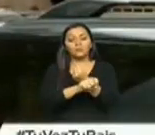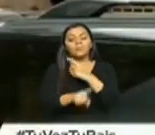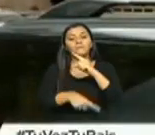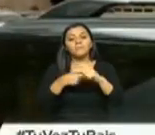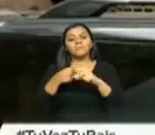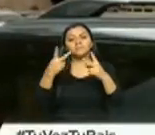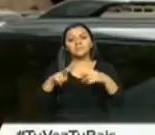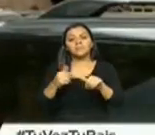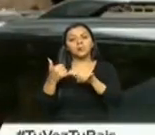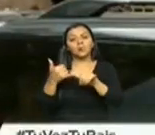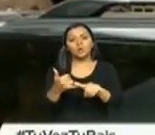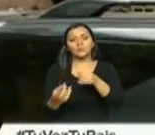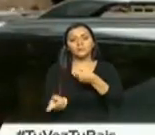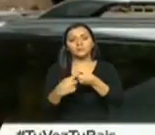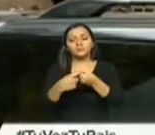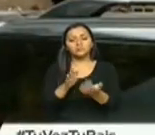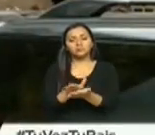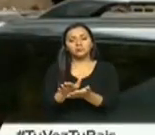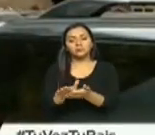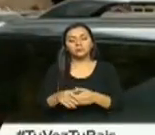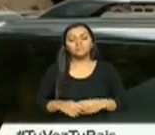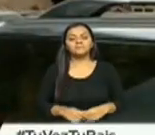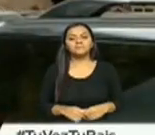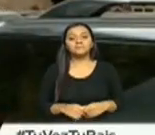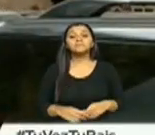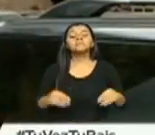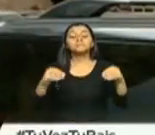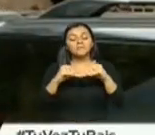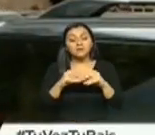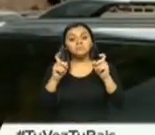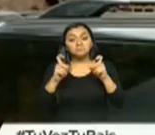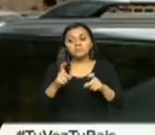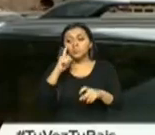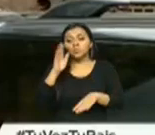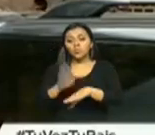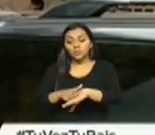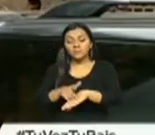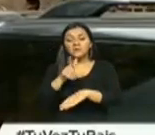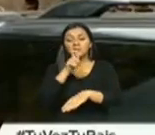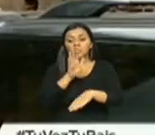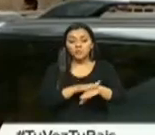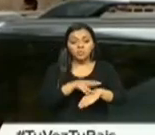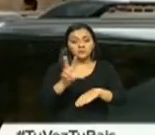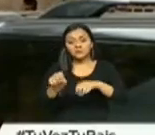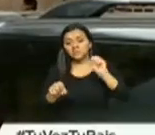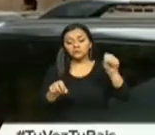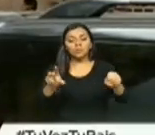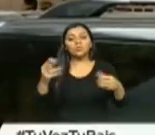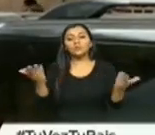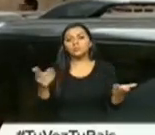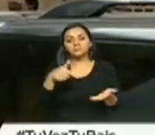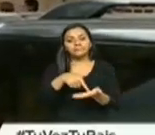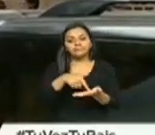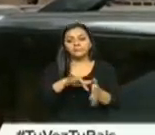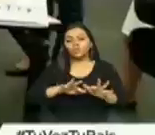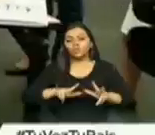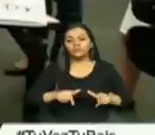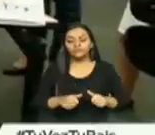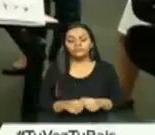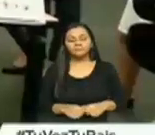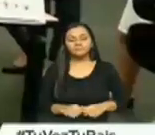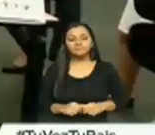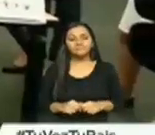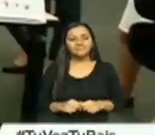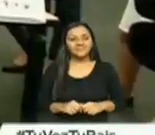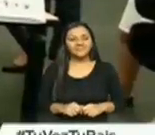a los clubes a los que pertenecían estos jugadores, para así determinar su grado de participación en estos hechos de corrupción.